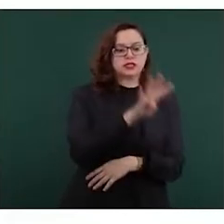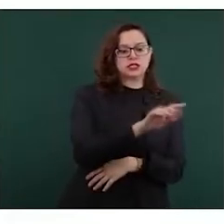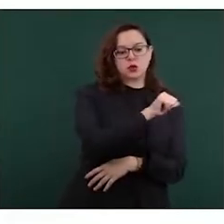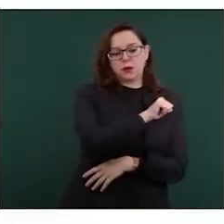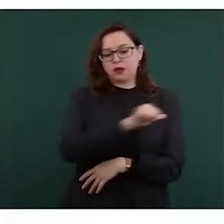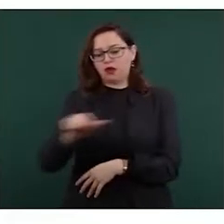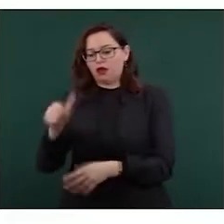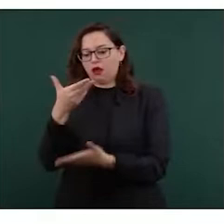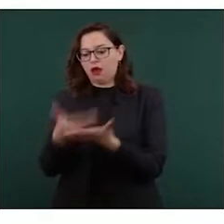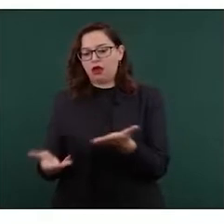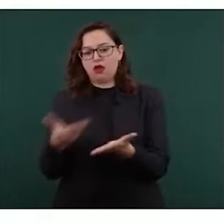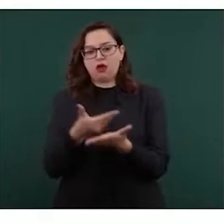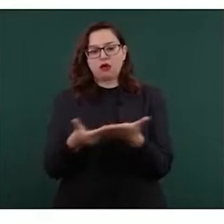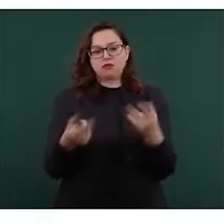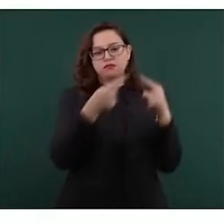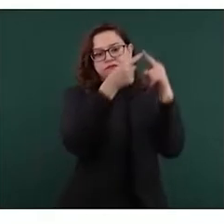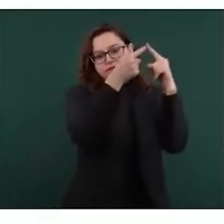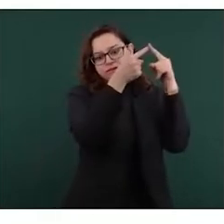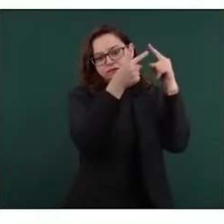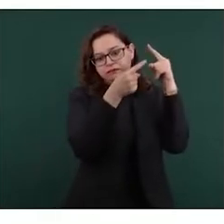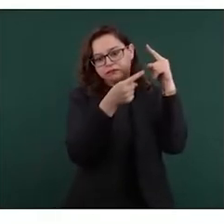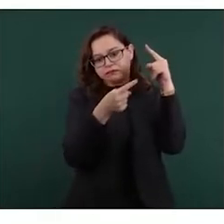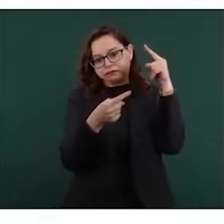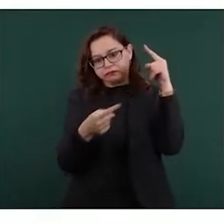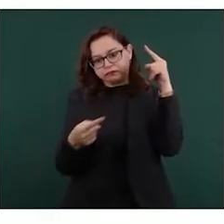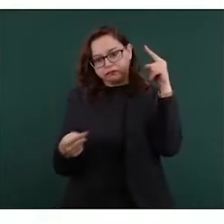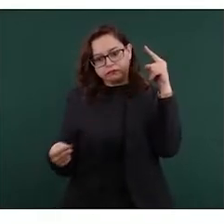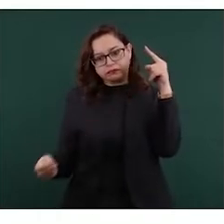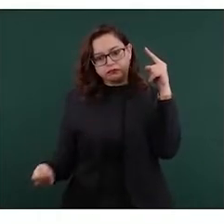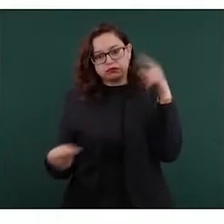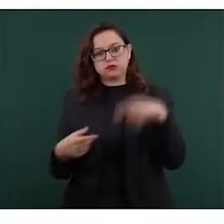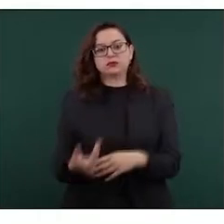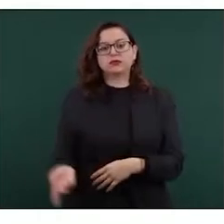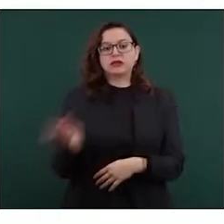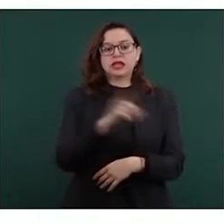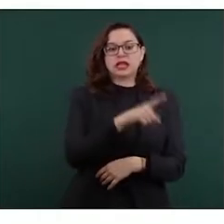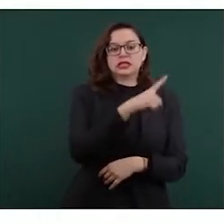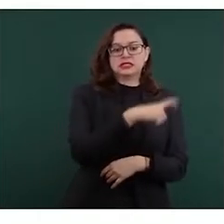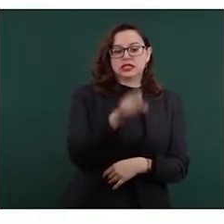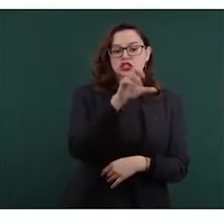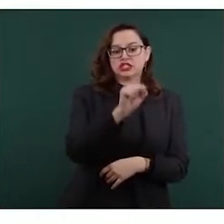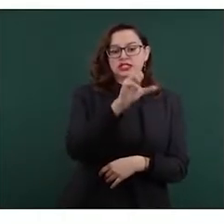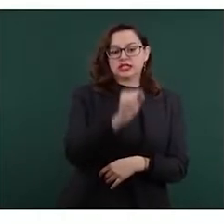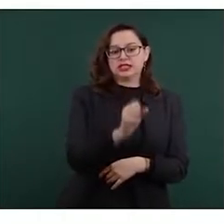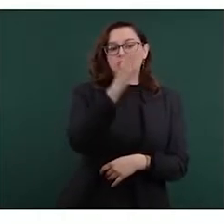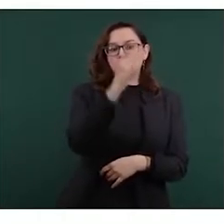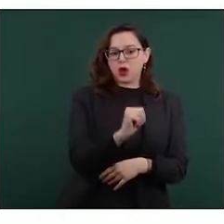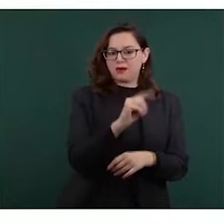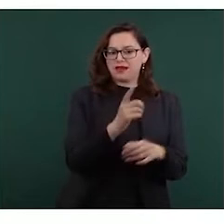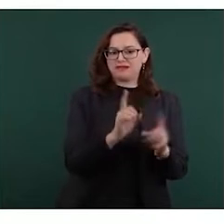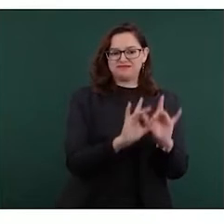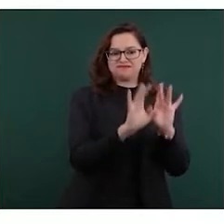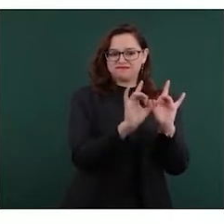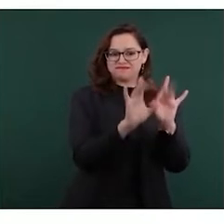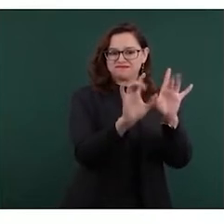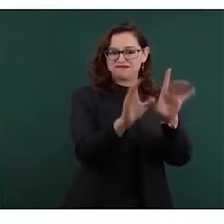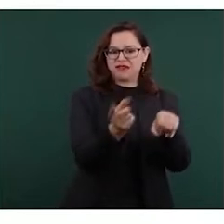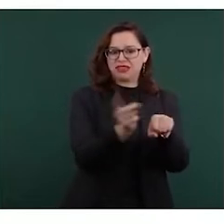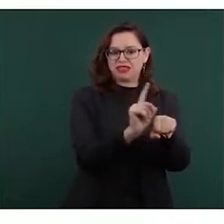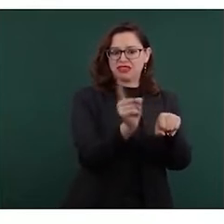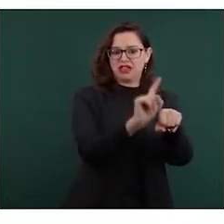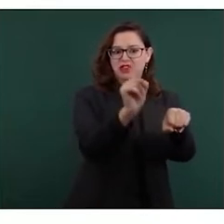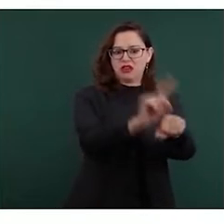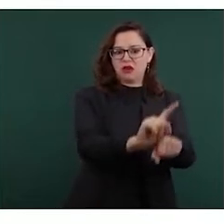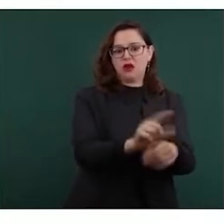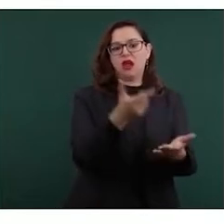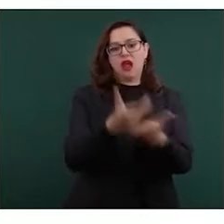la fecha, hemos pasado de 169 delitos promedio diario a 99 delitos promedio